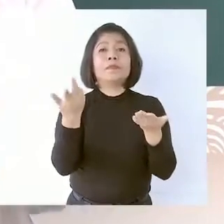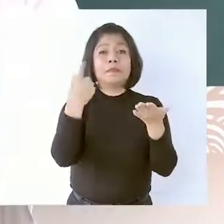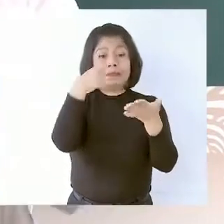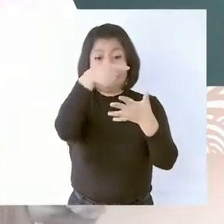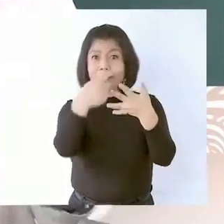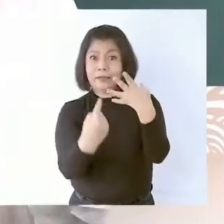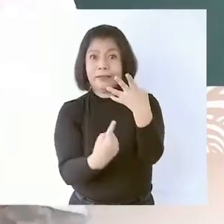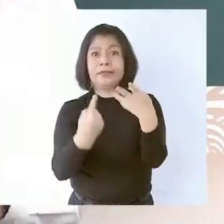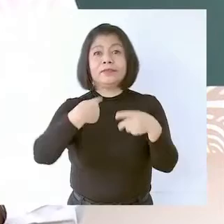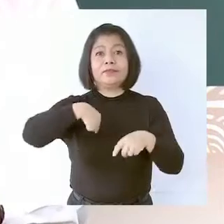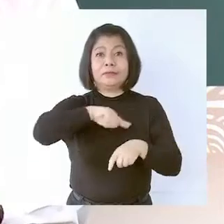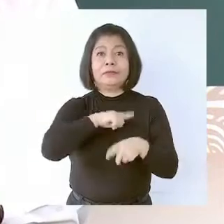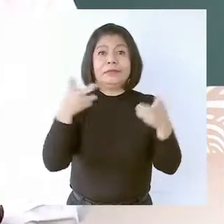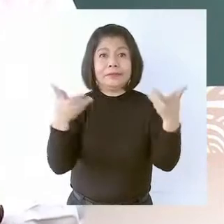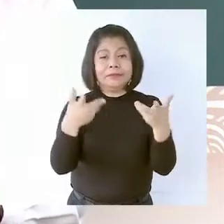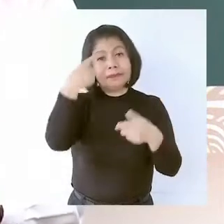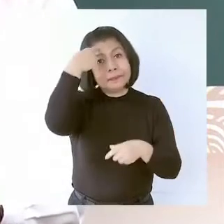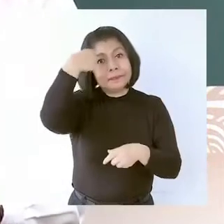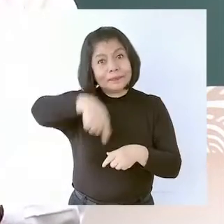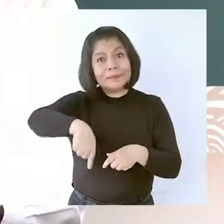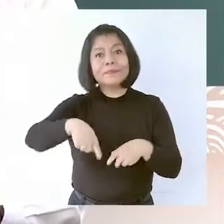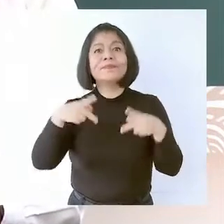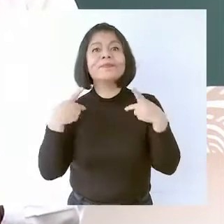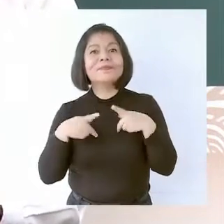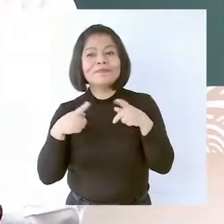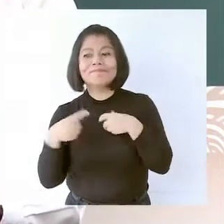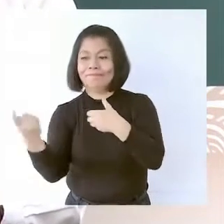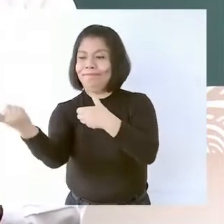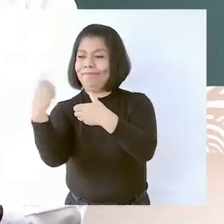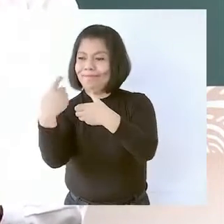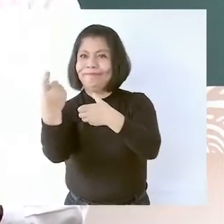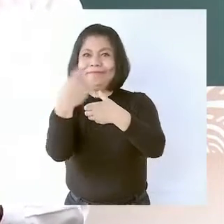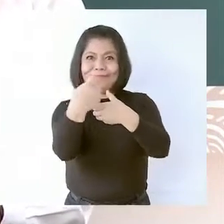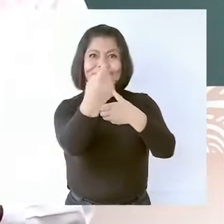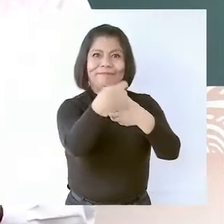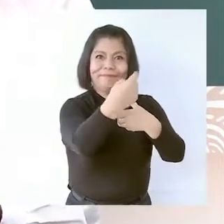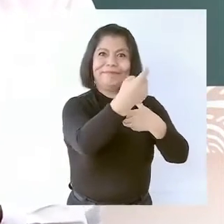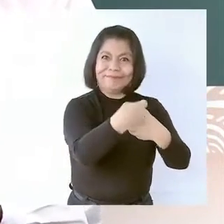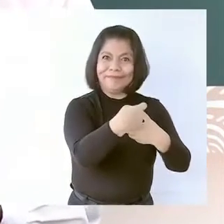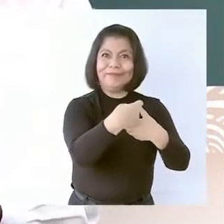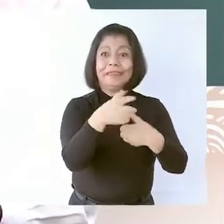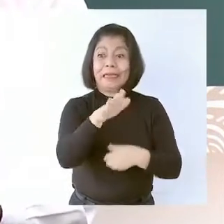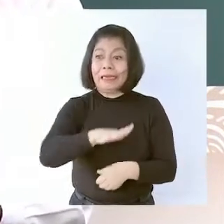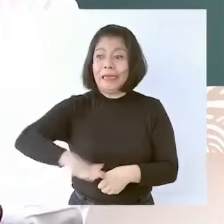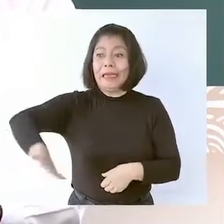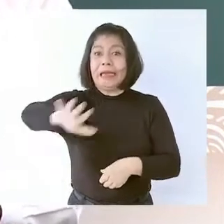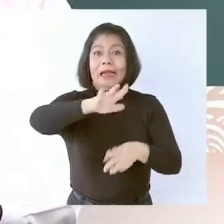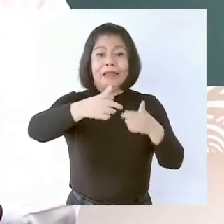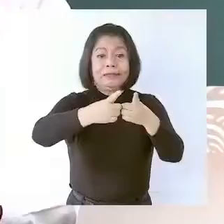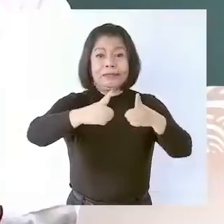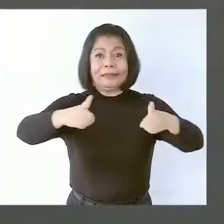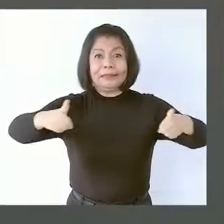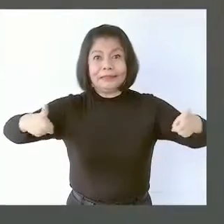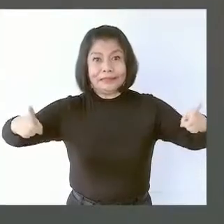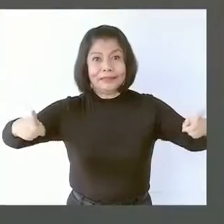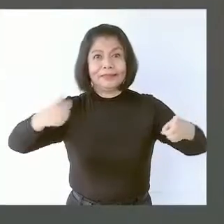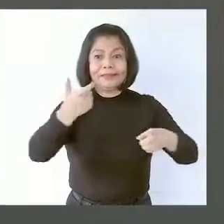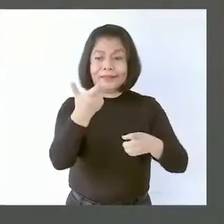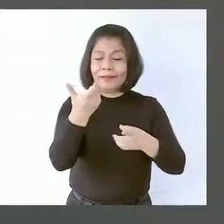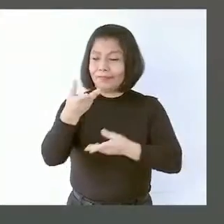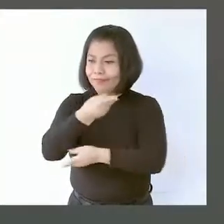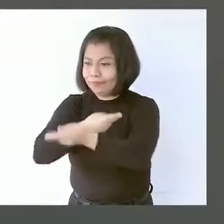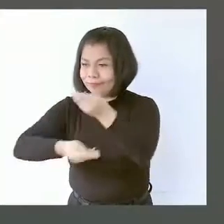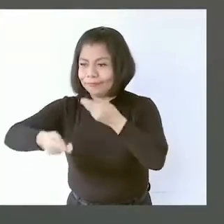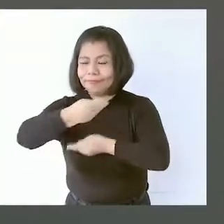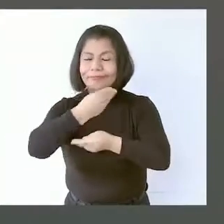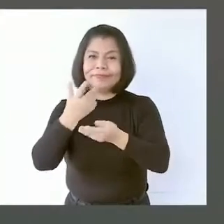y es más que un tren, es un proyecto para el desarrollo de nuestro país.